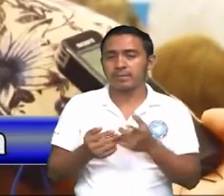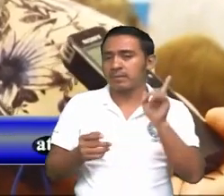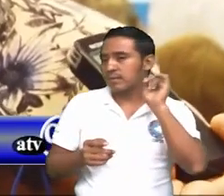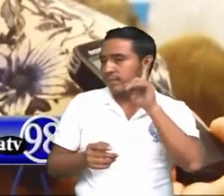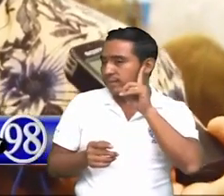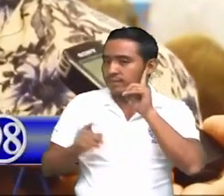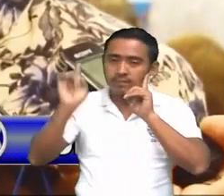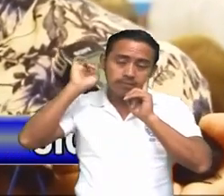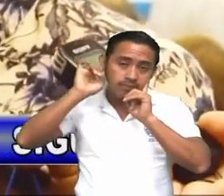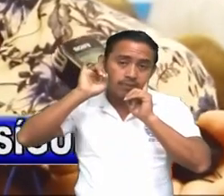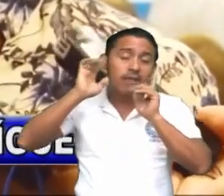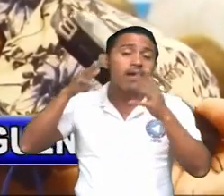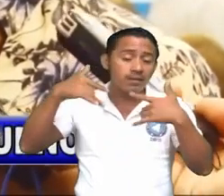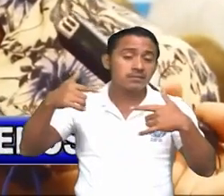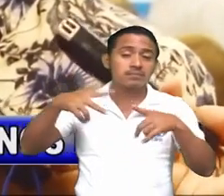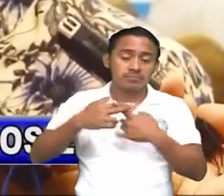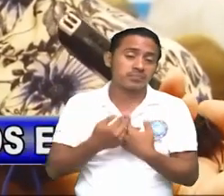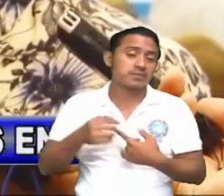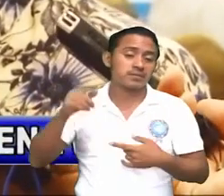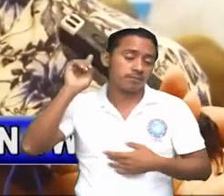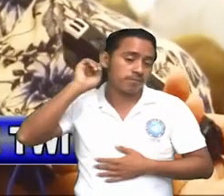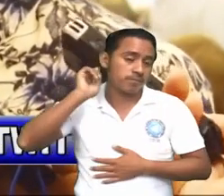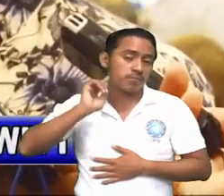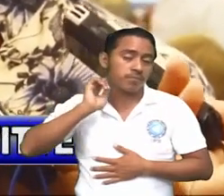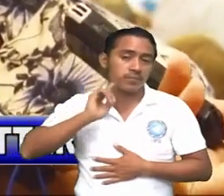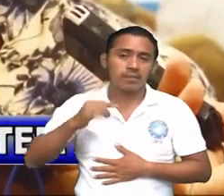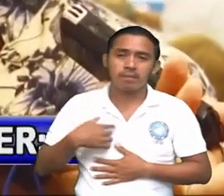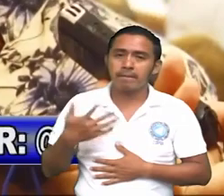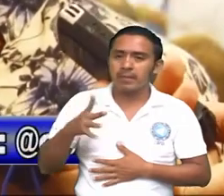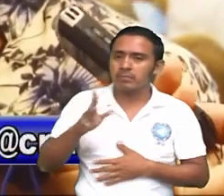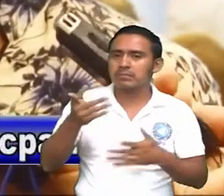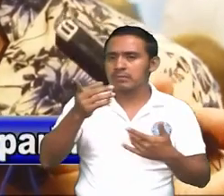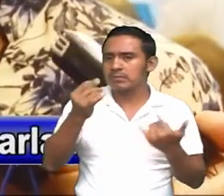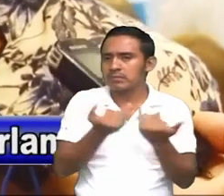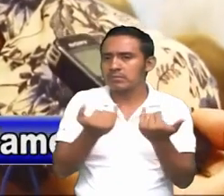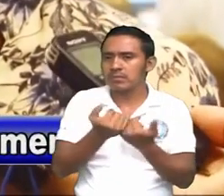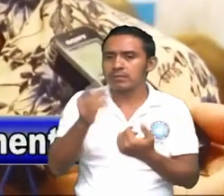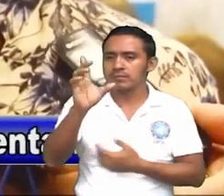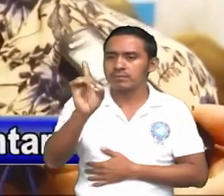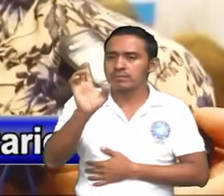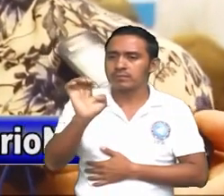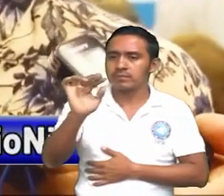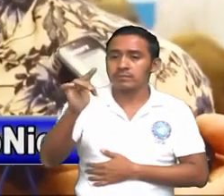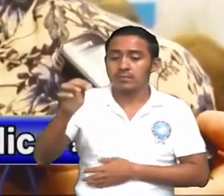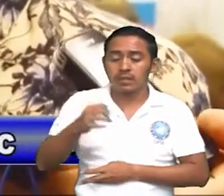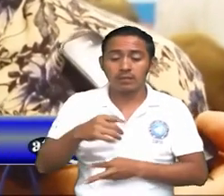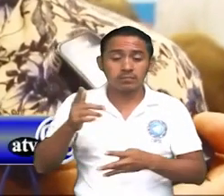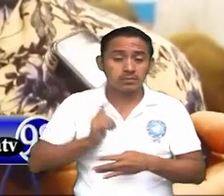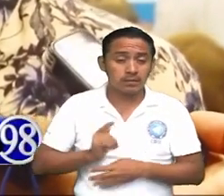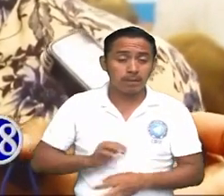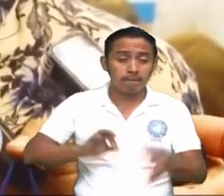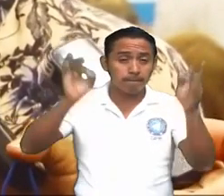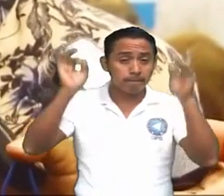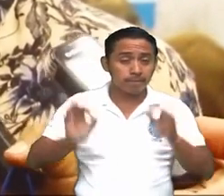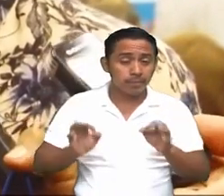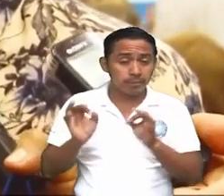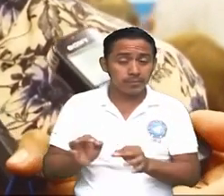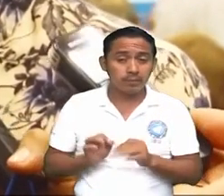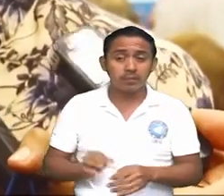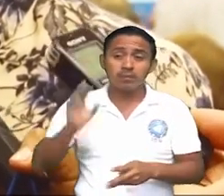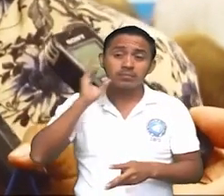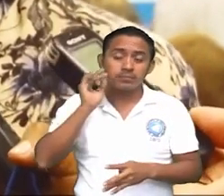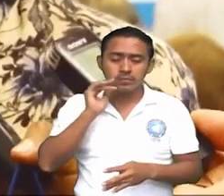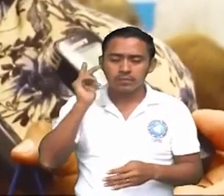orejas. Entonces esos son los síntomas, son muy similares al dengue, por eso es muy importante tener los equipos muy bien preparados, de manera que